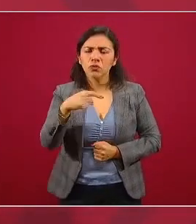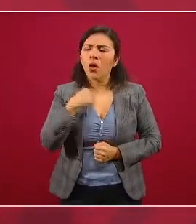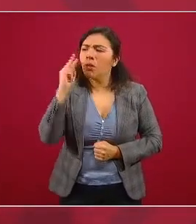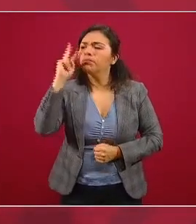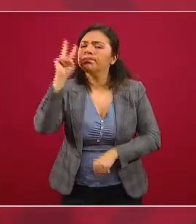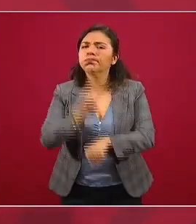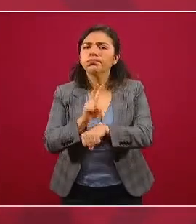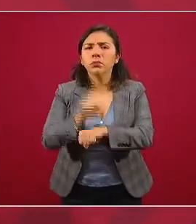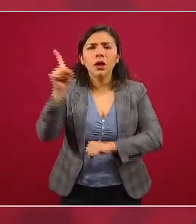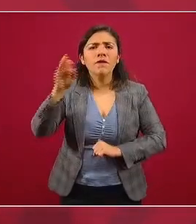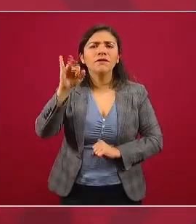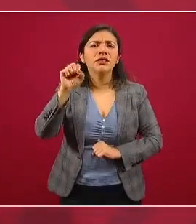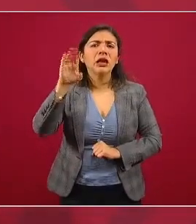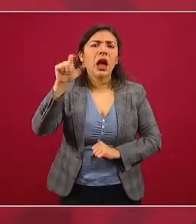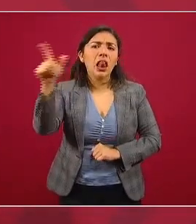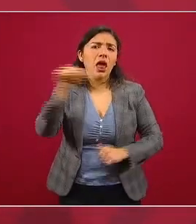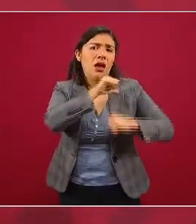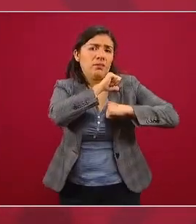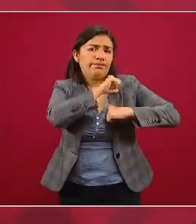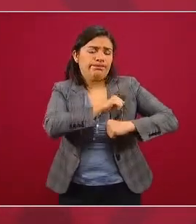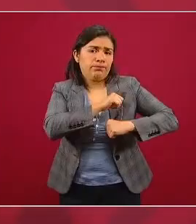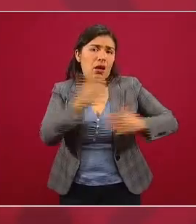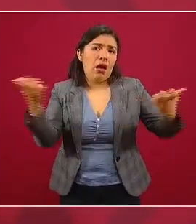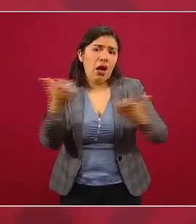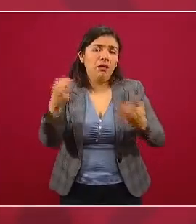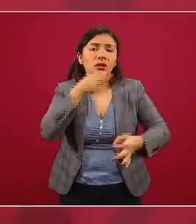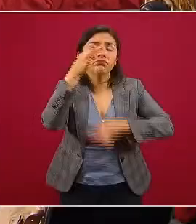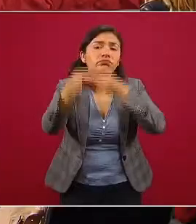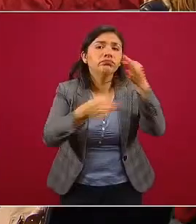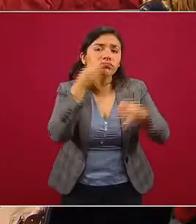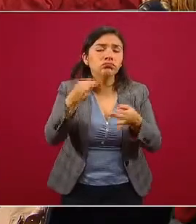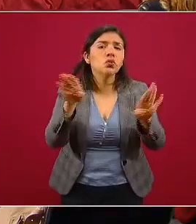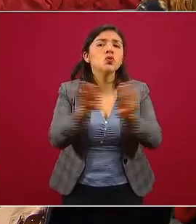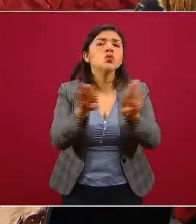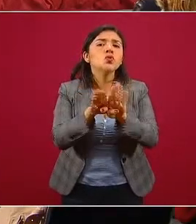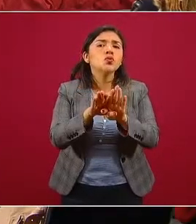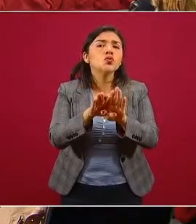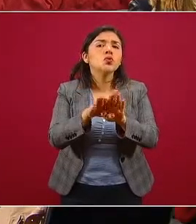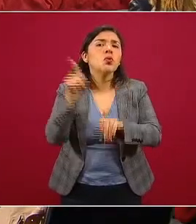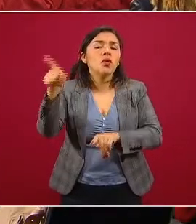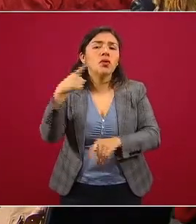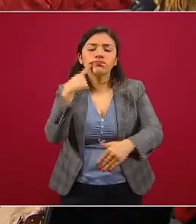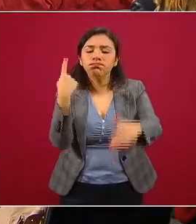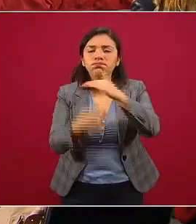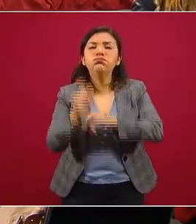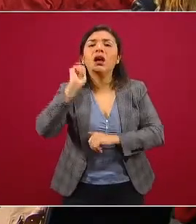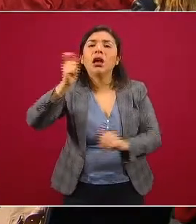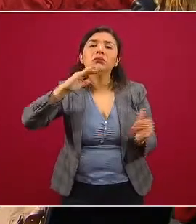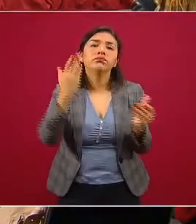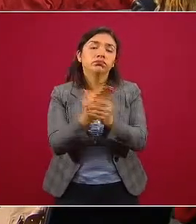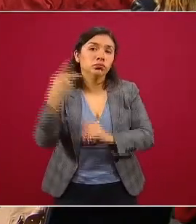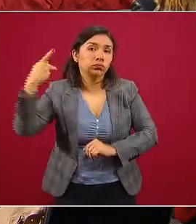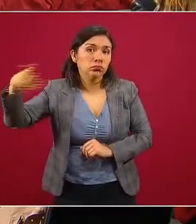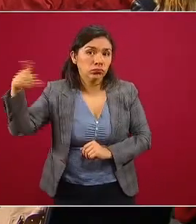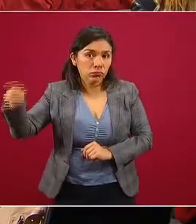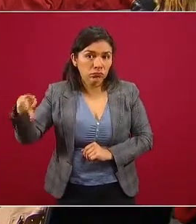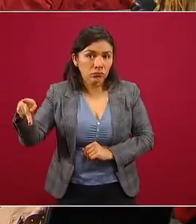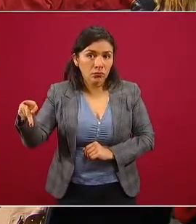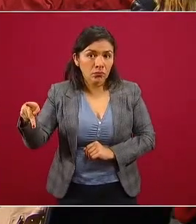Fiscalía informar sobre el estado que guarda esta denuncia.